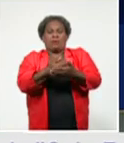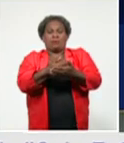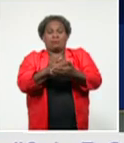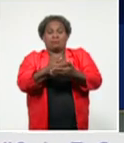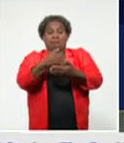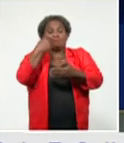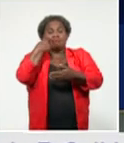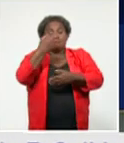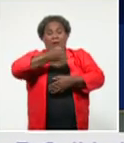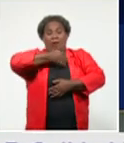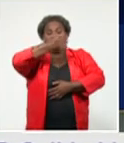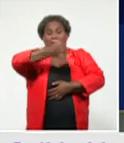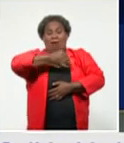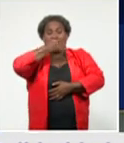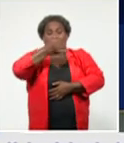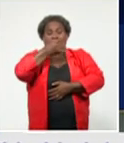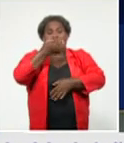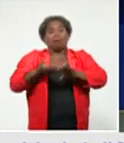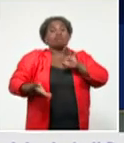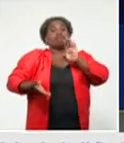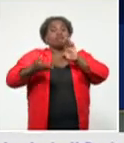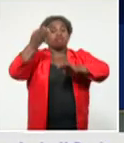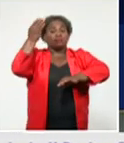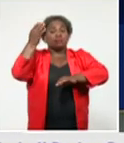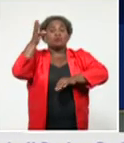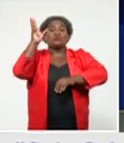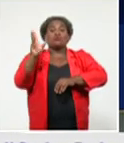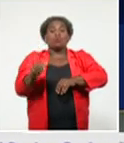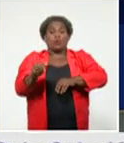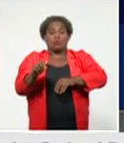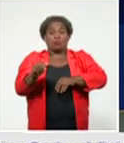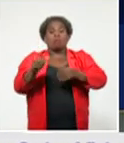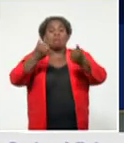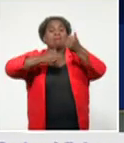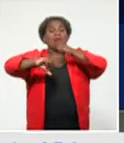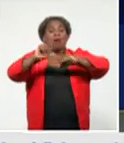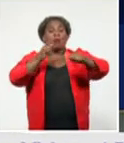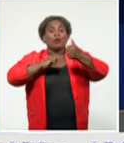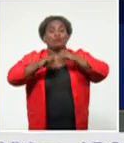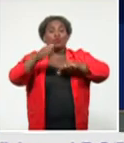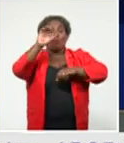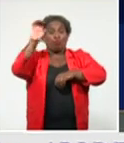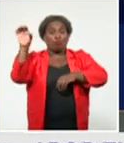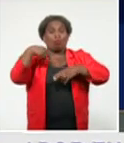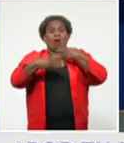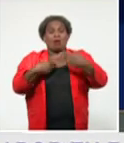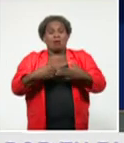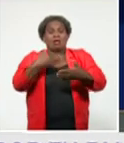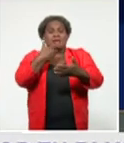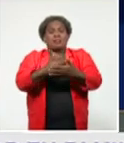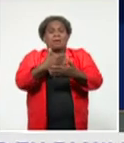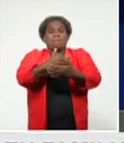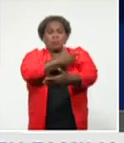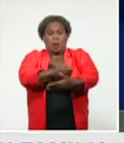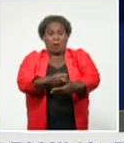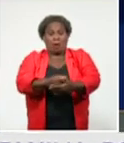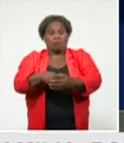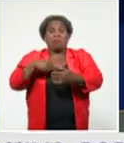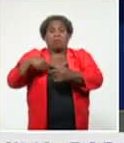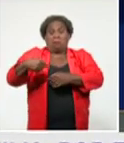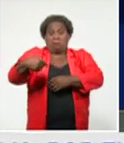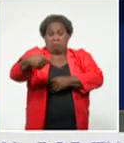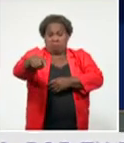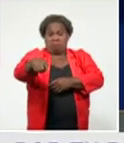Como ustedes ven, se incrementan el número de laboratorios. En los próximos días deben ser otros más, de forma tal de